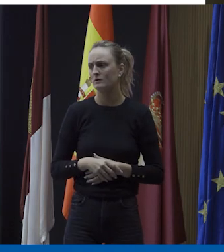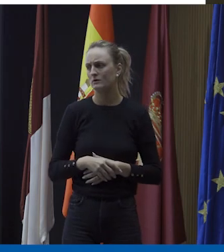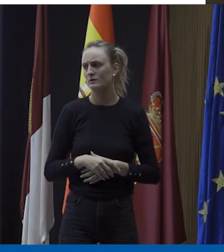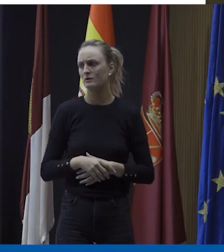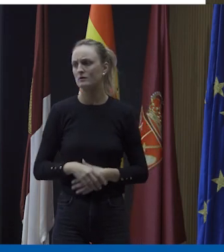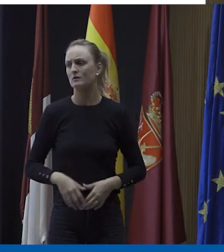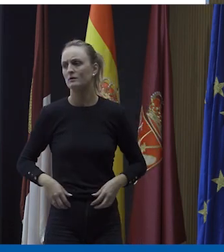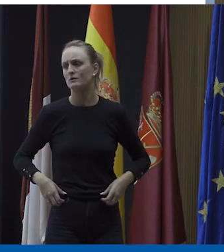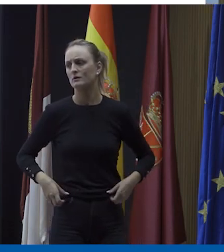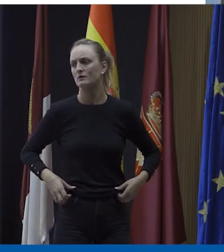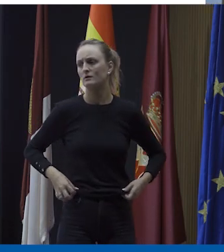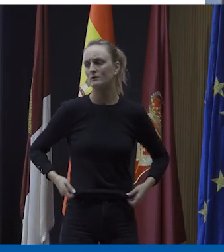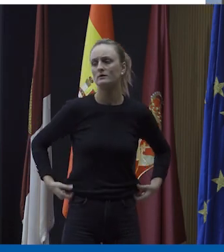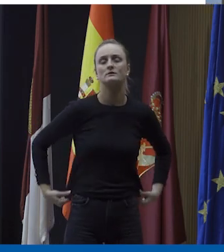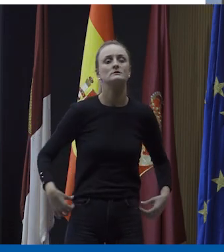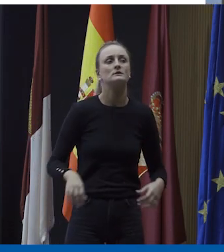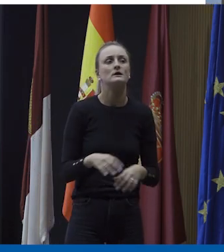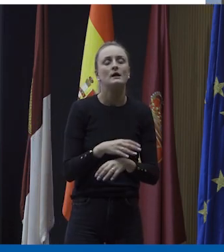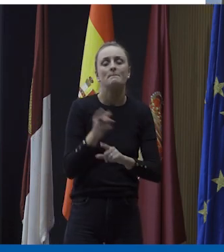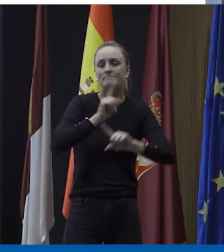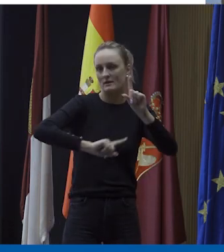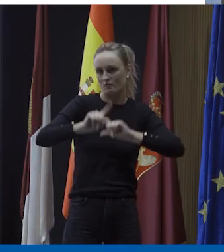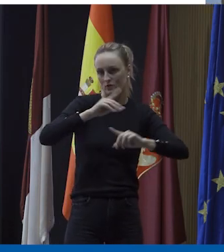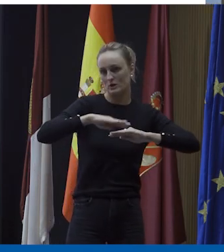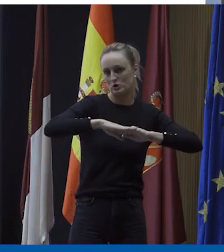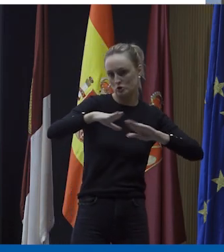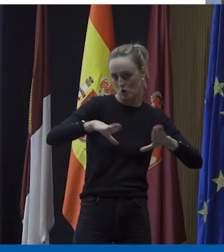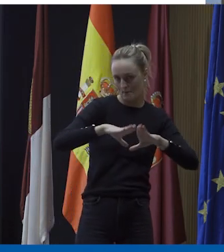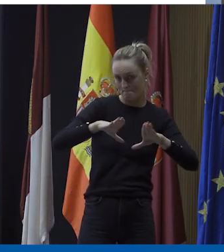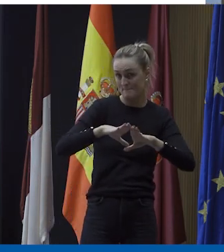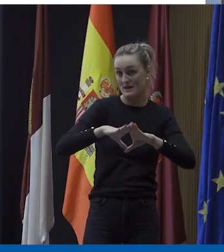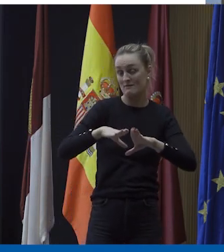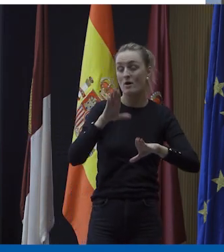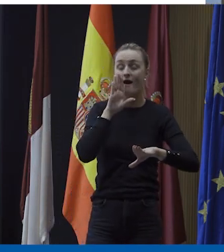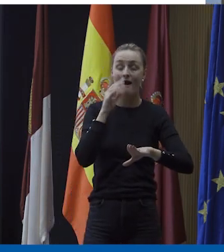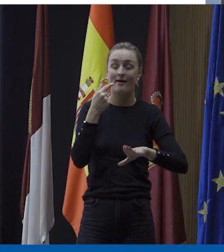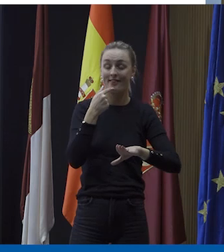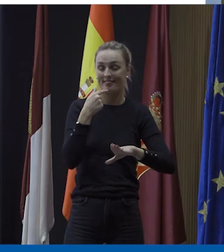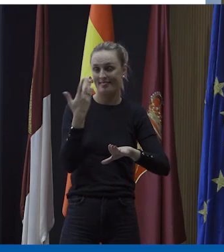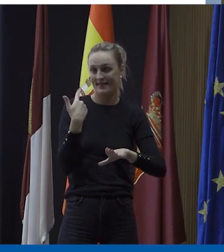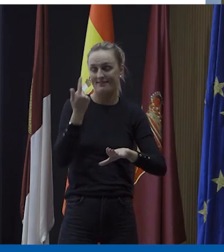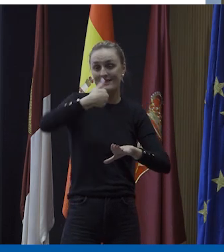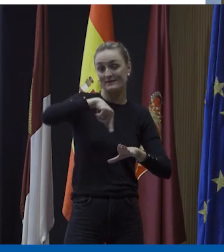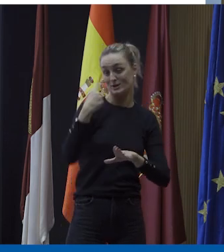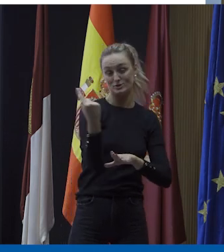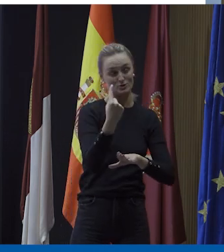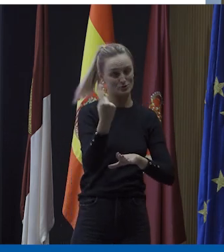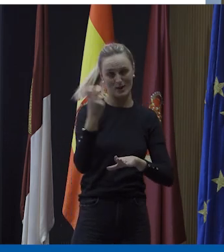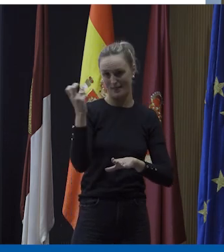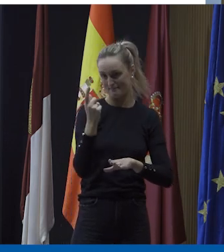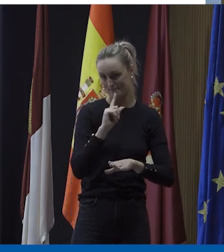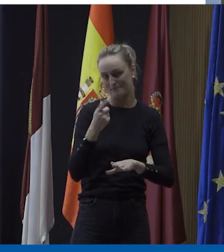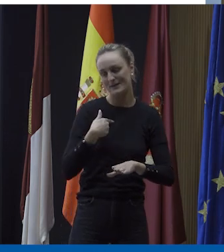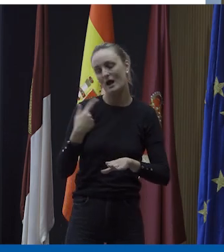hablar. Disfunciones de suelo pélvico, pues como les decía antes, no vienen solas, normalmente vienen acompañadas, ¿vale? Lo que